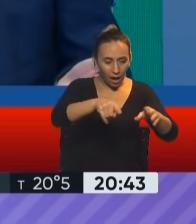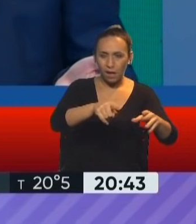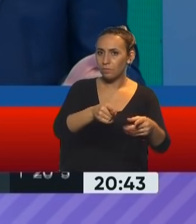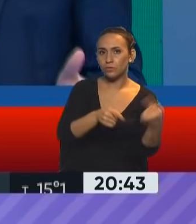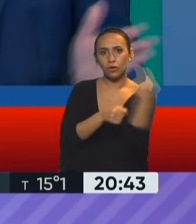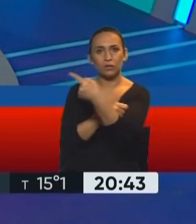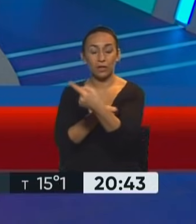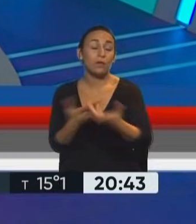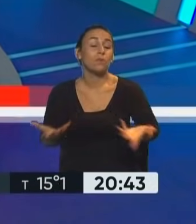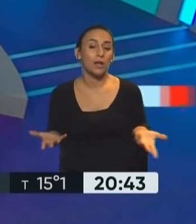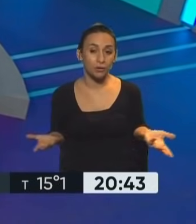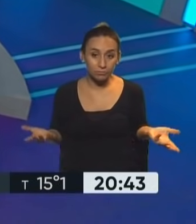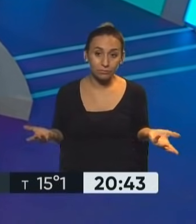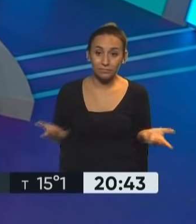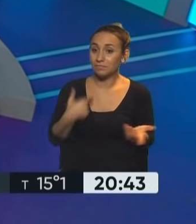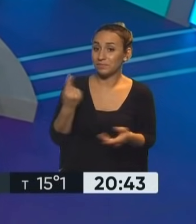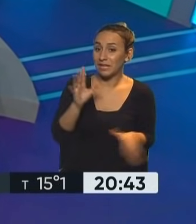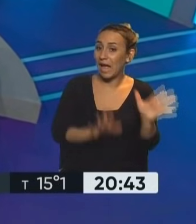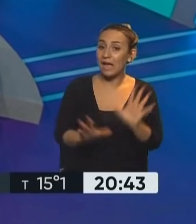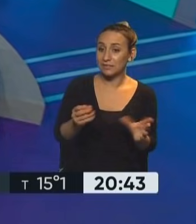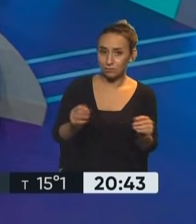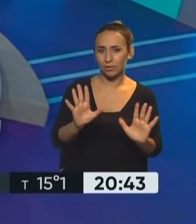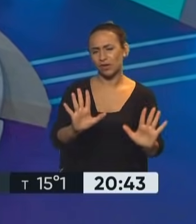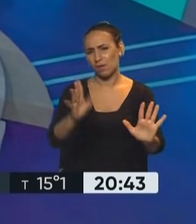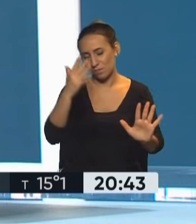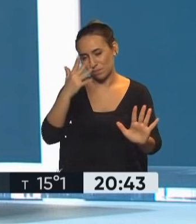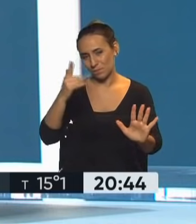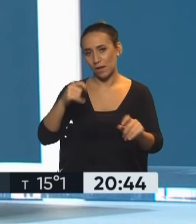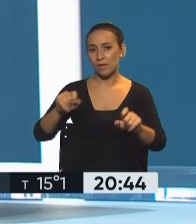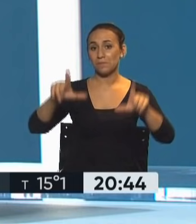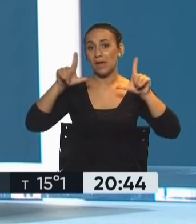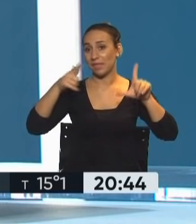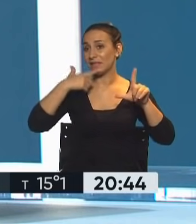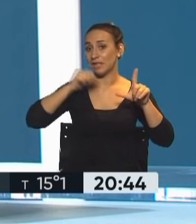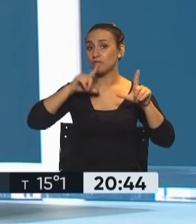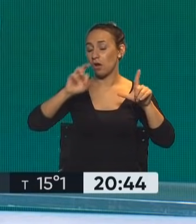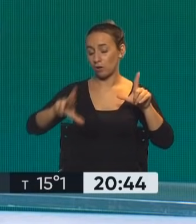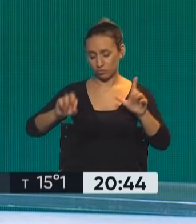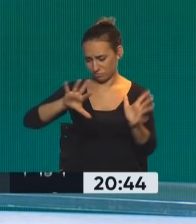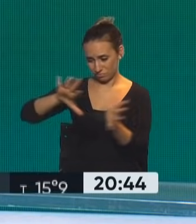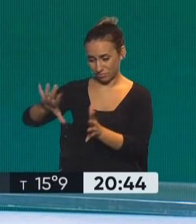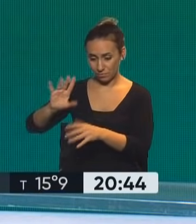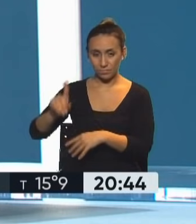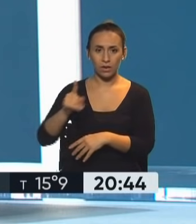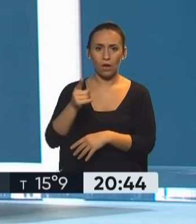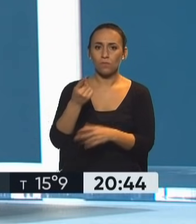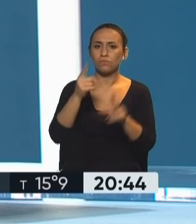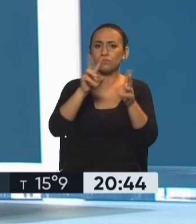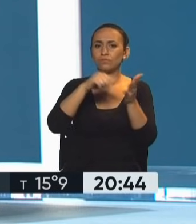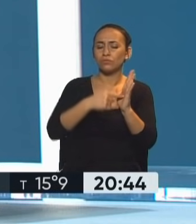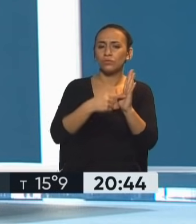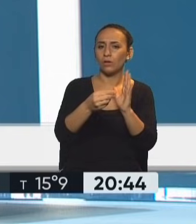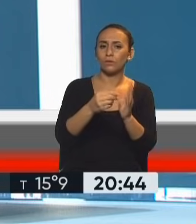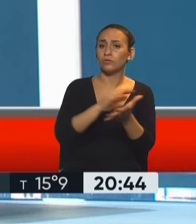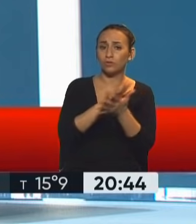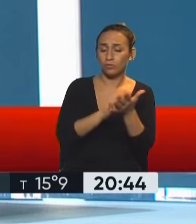que hagamos? Digamos, estás planteando una parte de un tema que no tiene solución. Bueno,